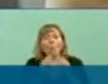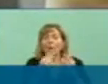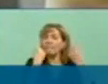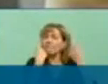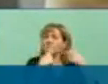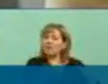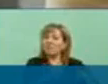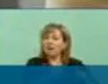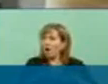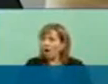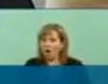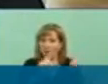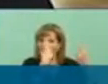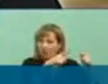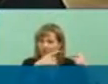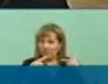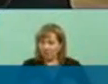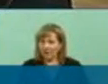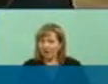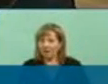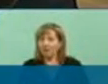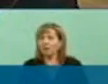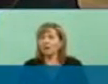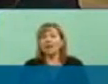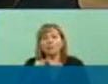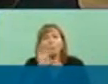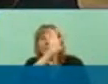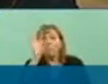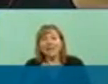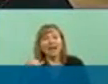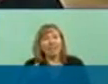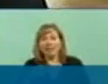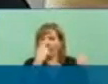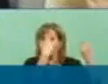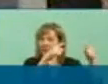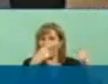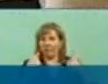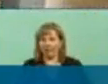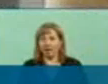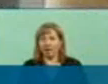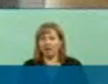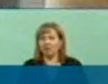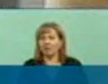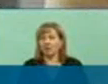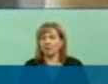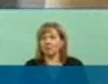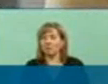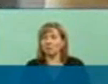totalmente diferente y también un país totalmente diferente. Éramos nosotros,